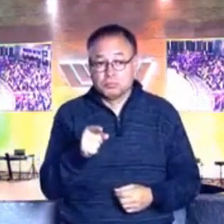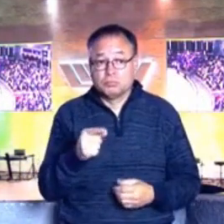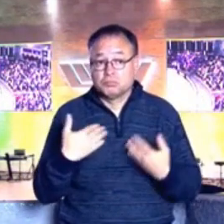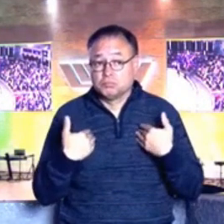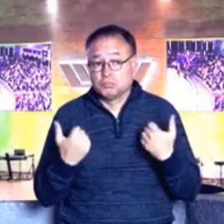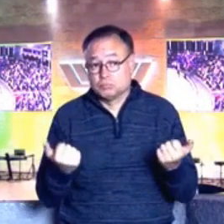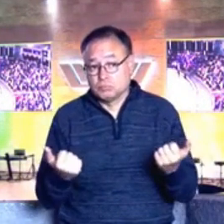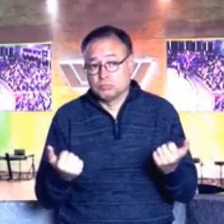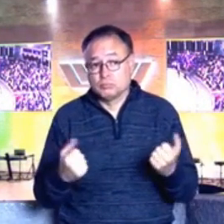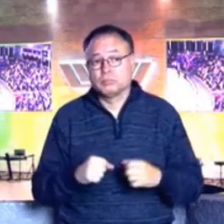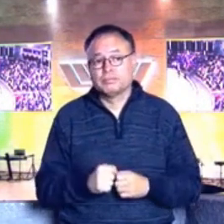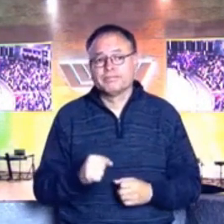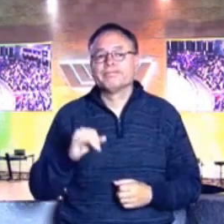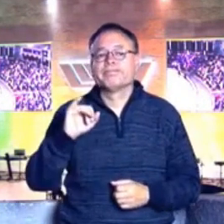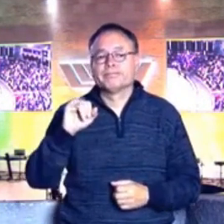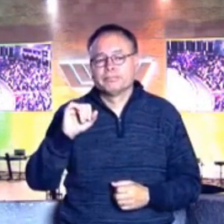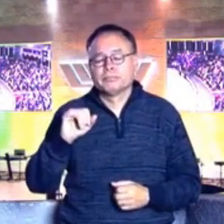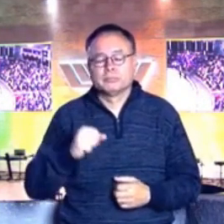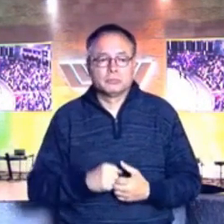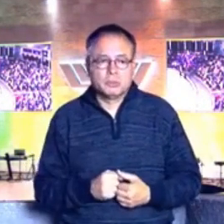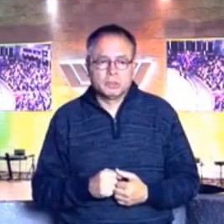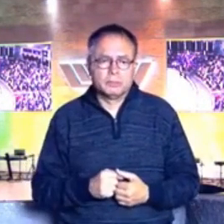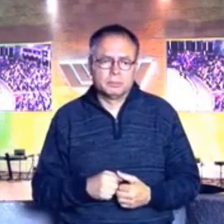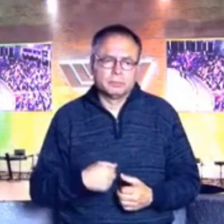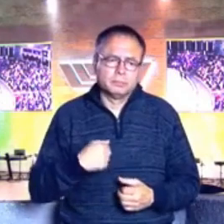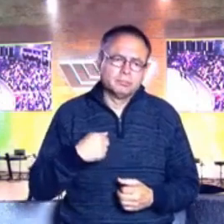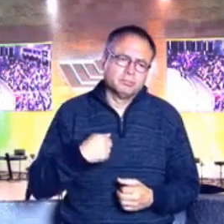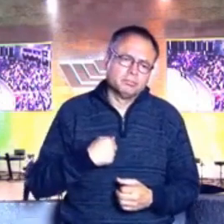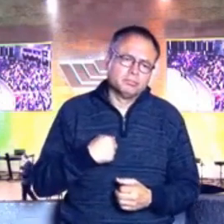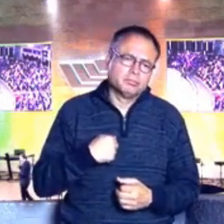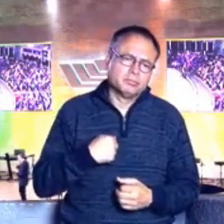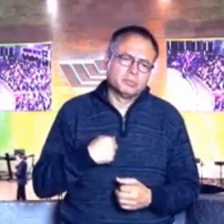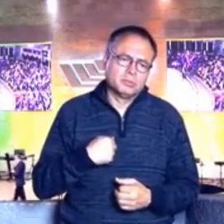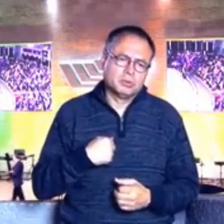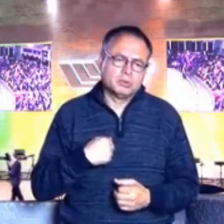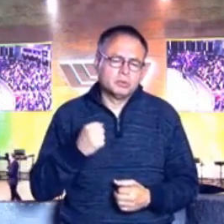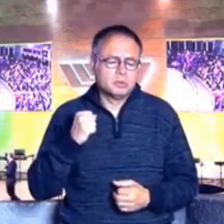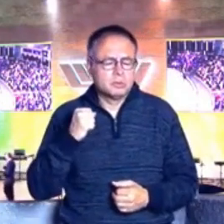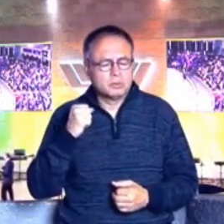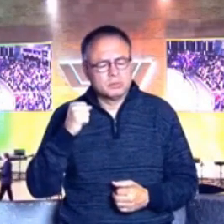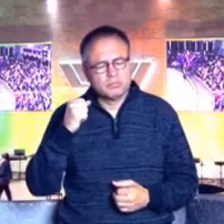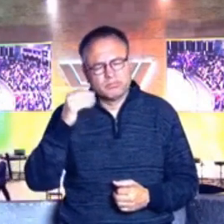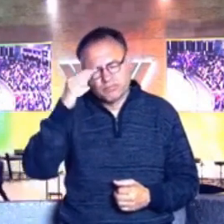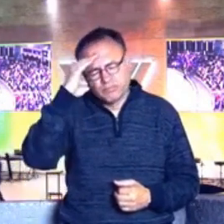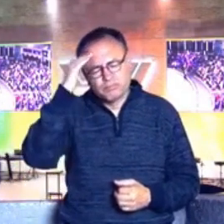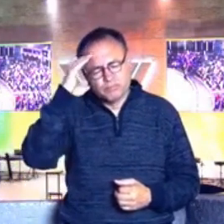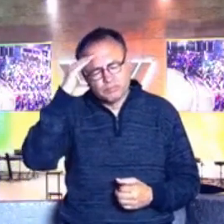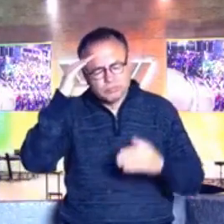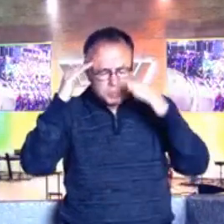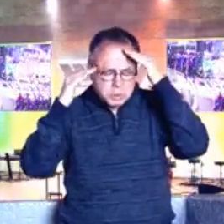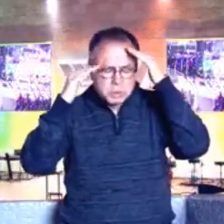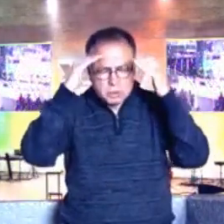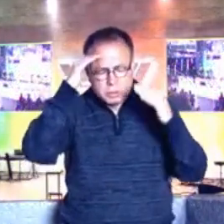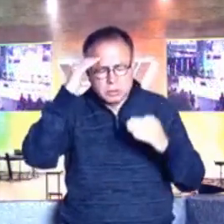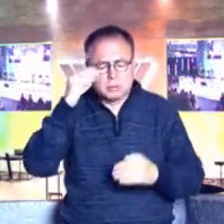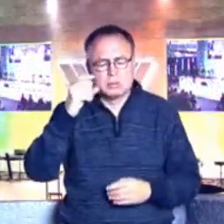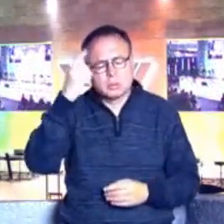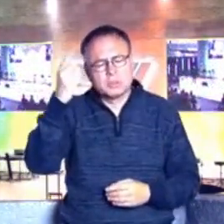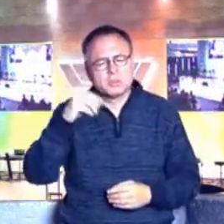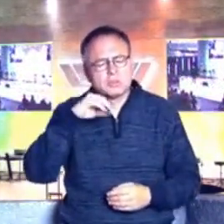necesitamos yo creo que Dios quiere que tú y yo aprendamos varias cosas a través de esta lectura Por